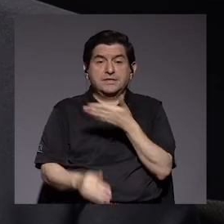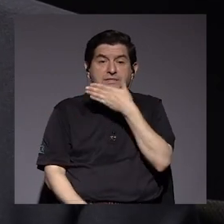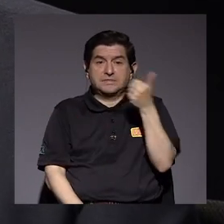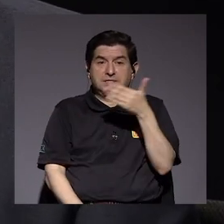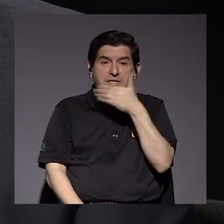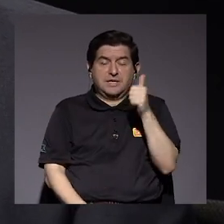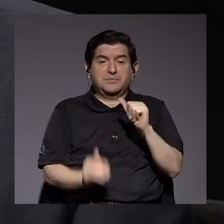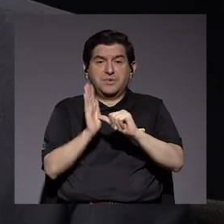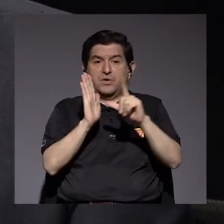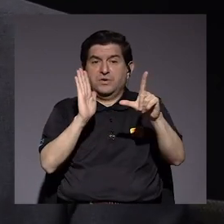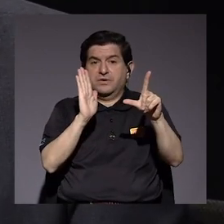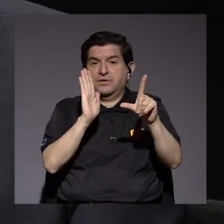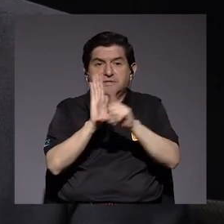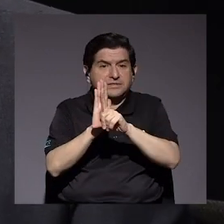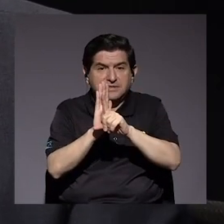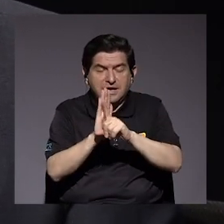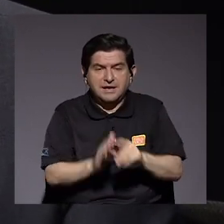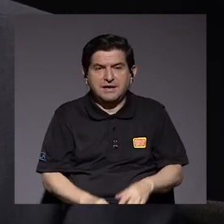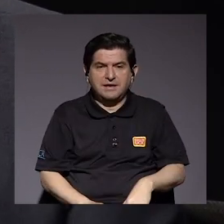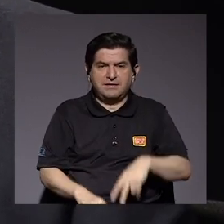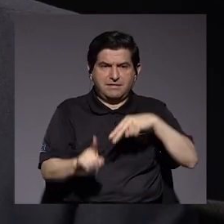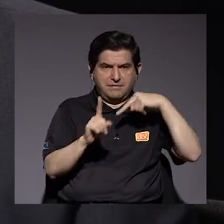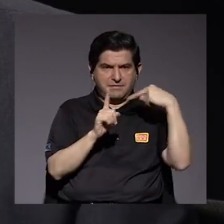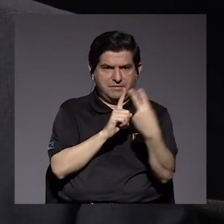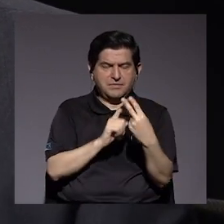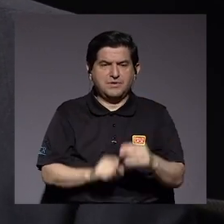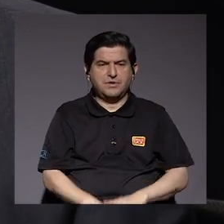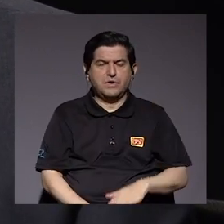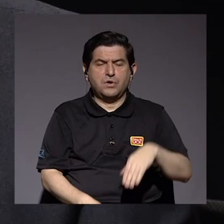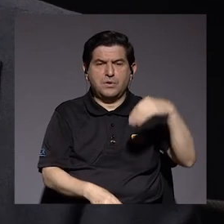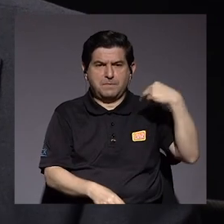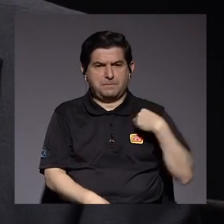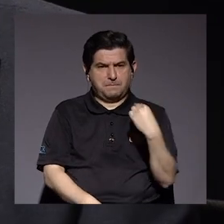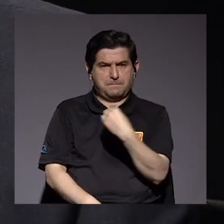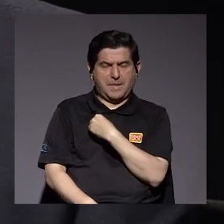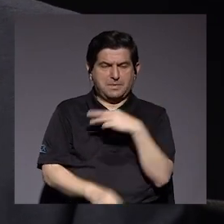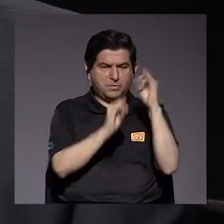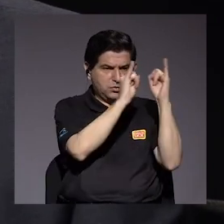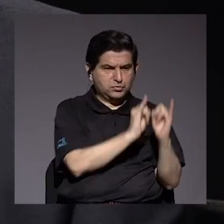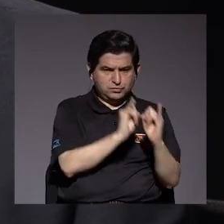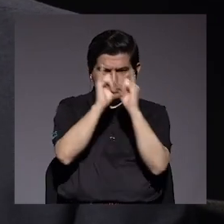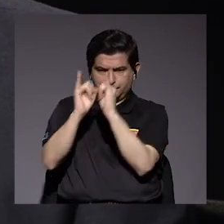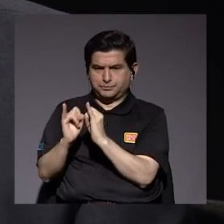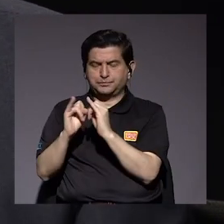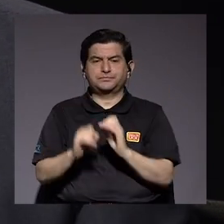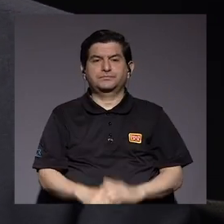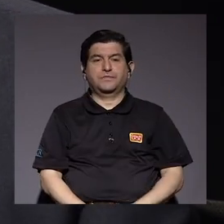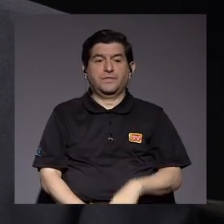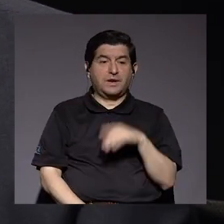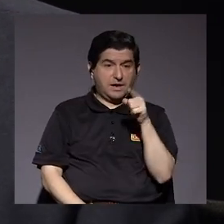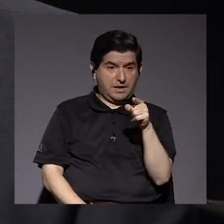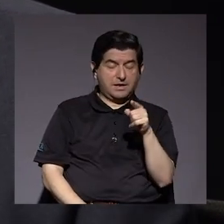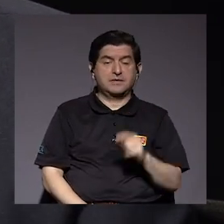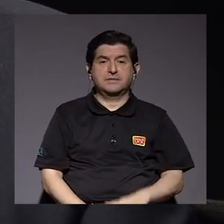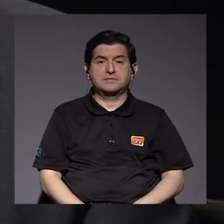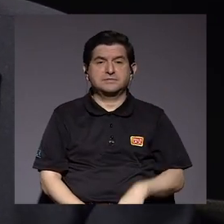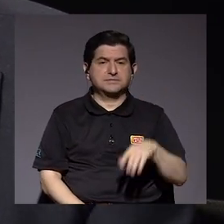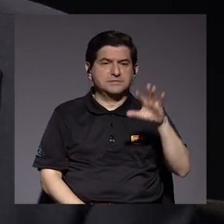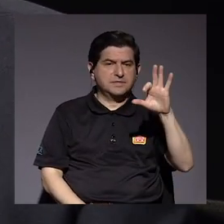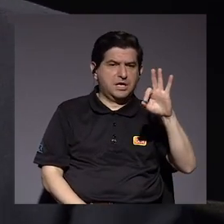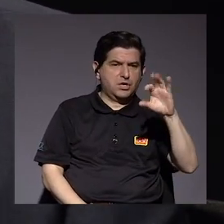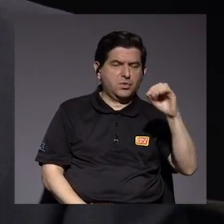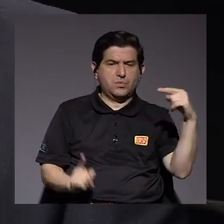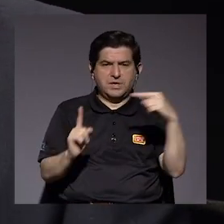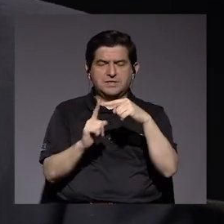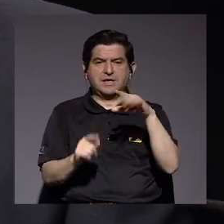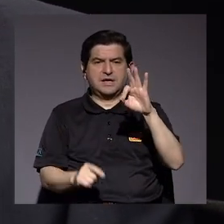quizás de las mejores asambleas legislativas desde el punto de vista de su composición individual pesa del 90 al